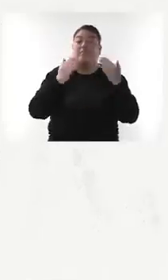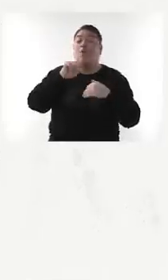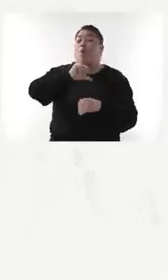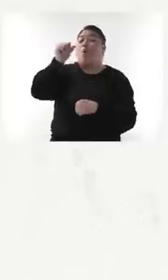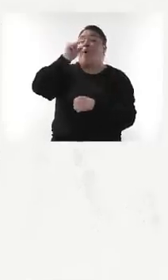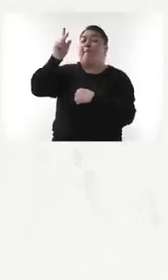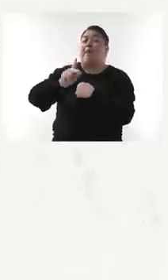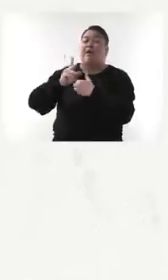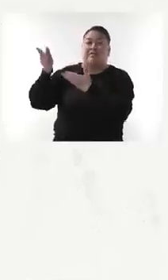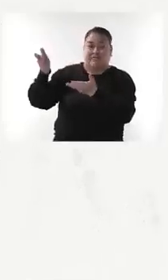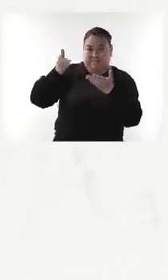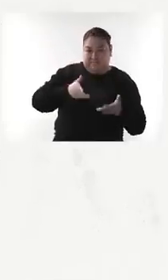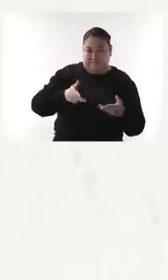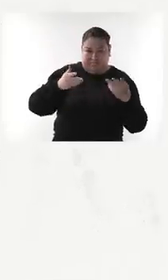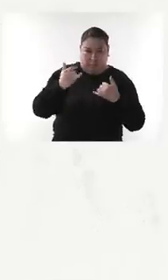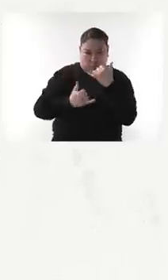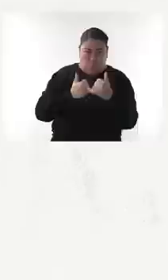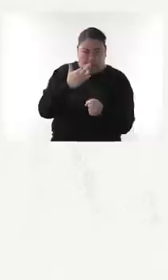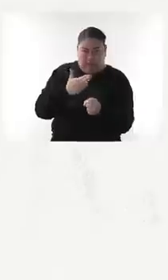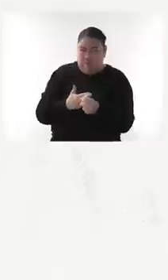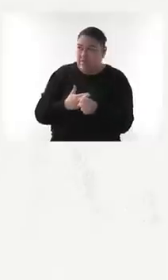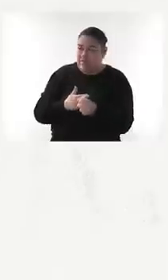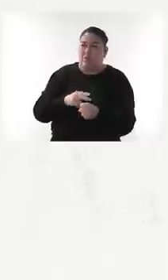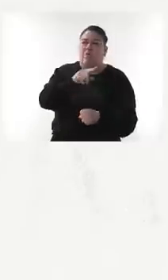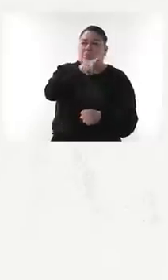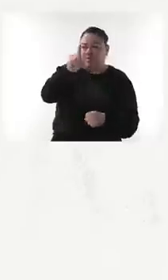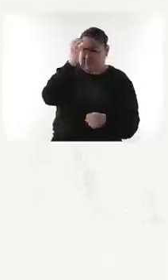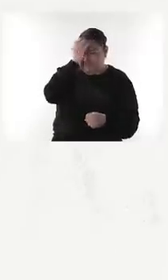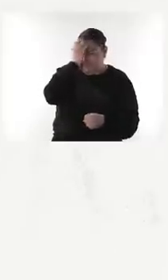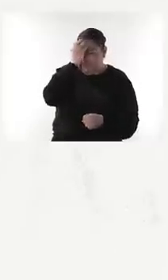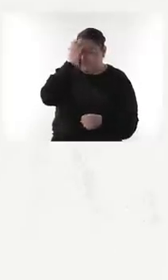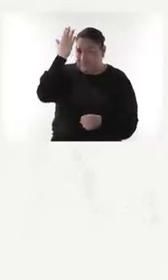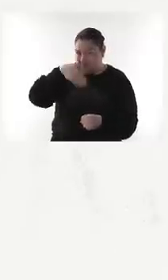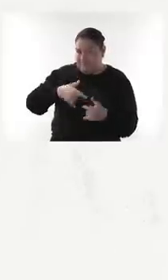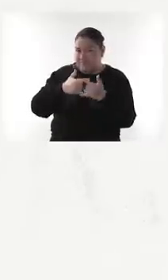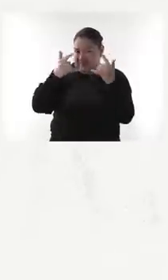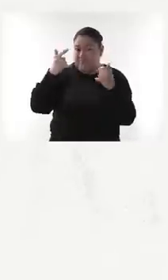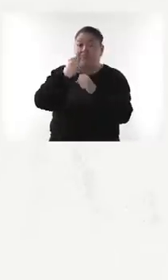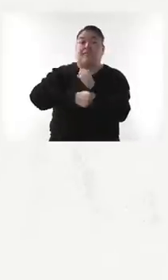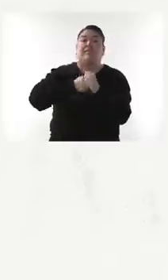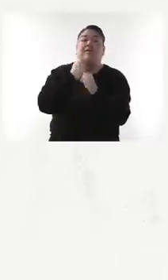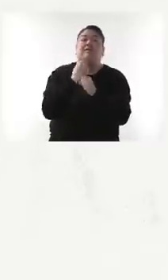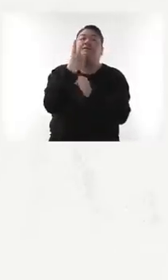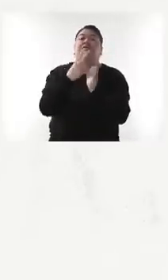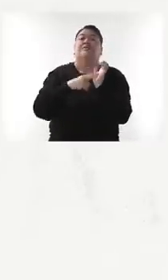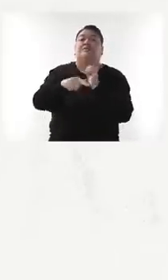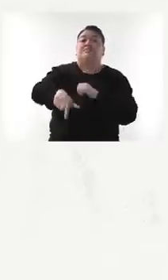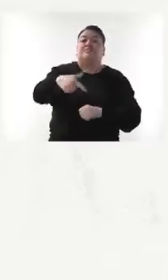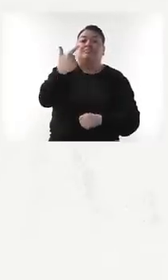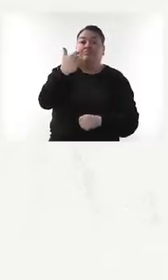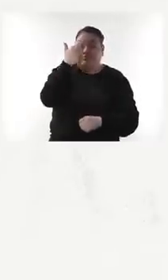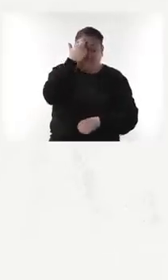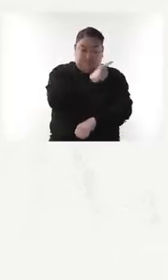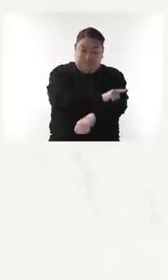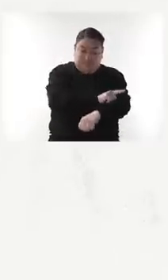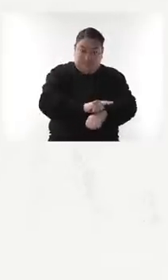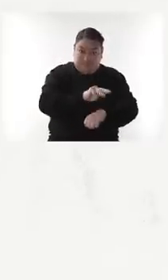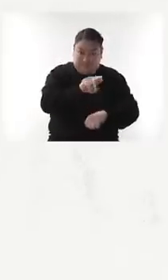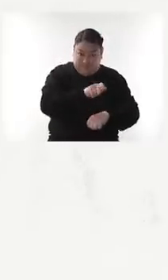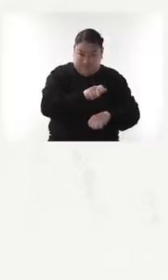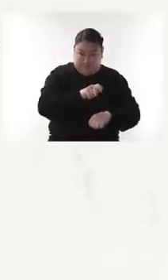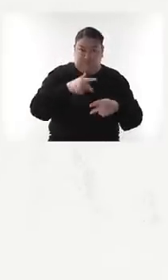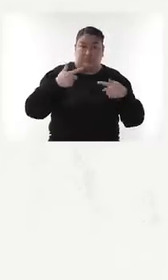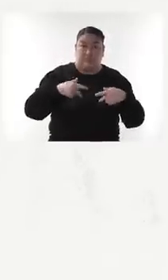extranjeros, todos los que están aquí conocen esta historia. En el 2012, la liga solamente permitía